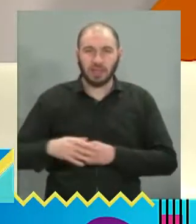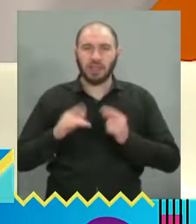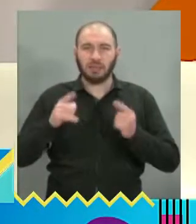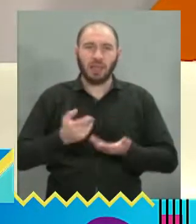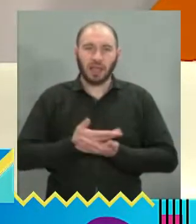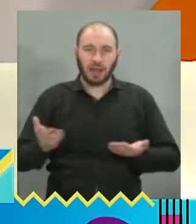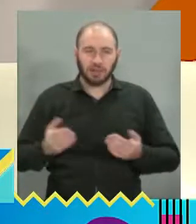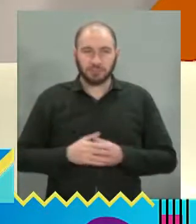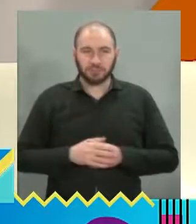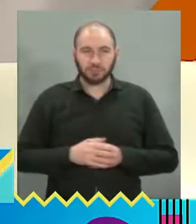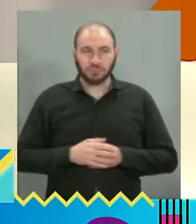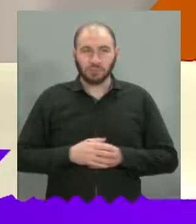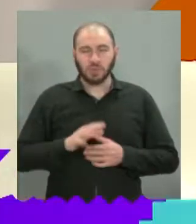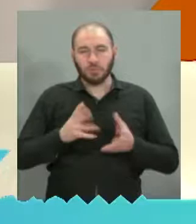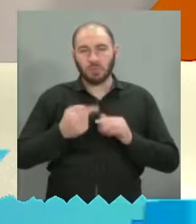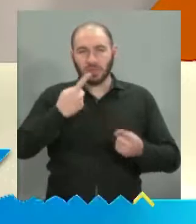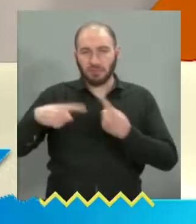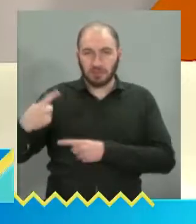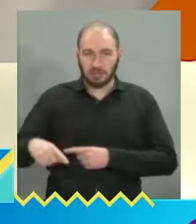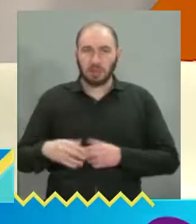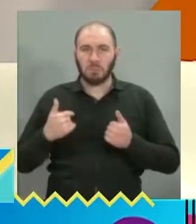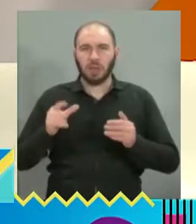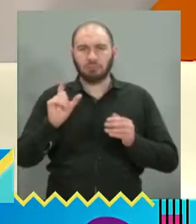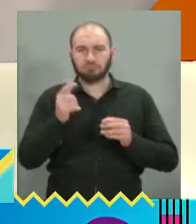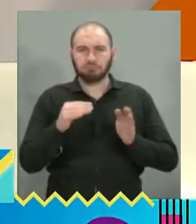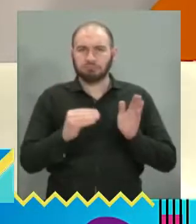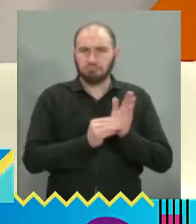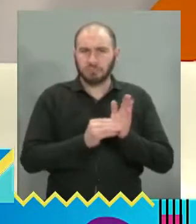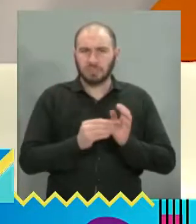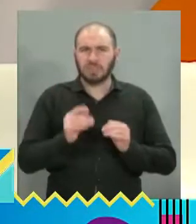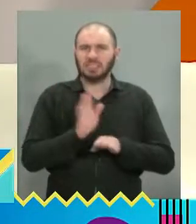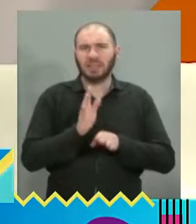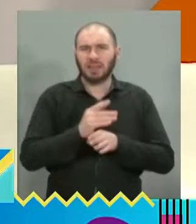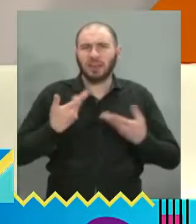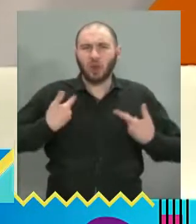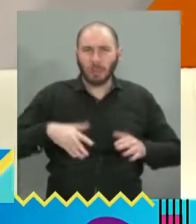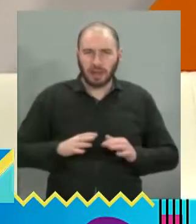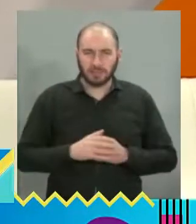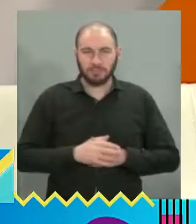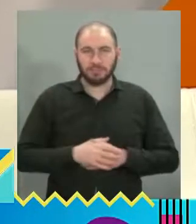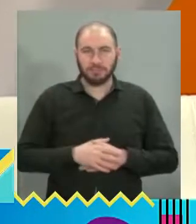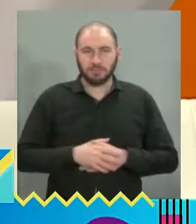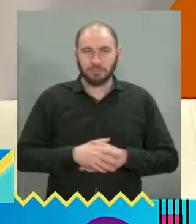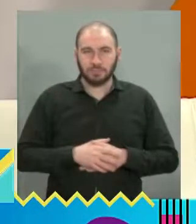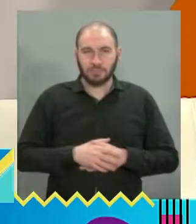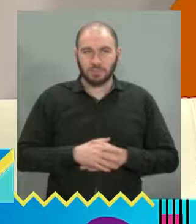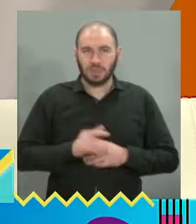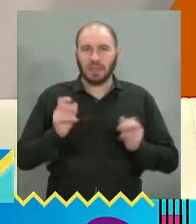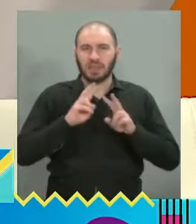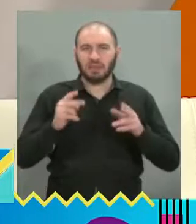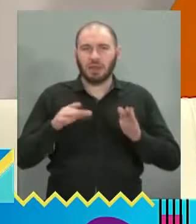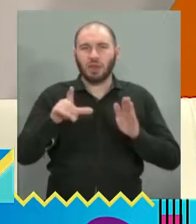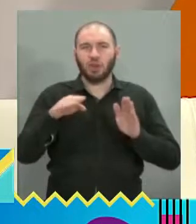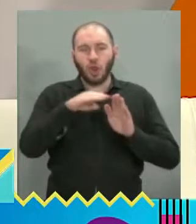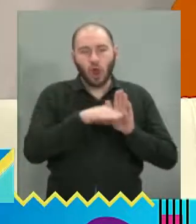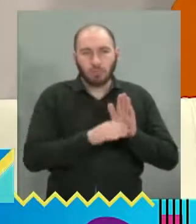general de distintos tipos. Entonces está bueno definir un poco a qué nos referimos con lo normal, que viene referido a lo normado,